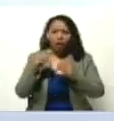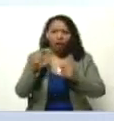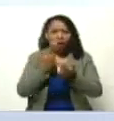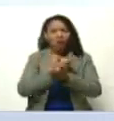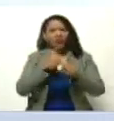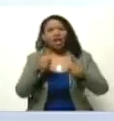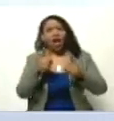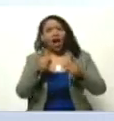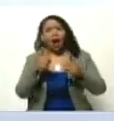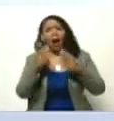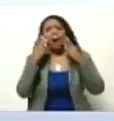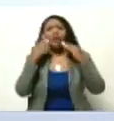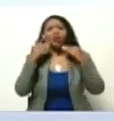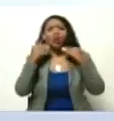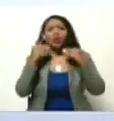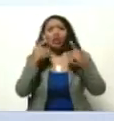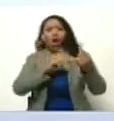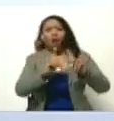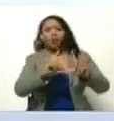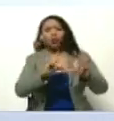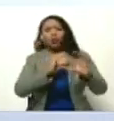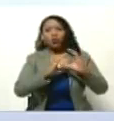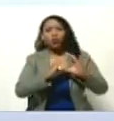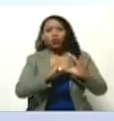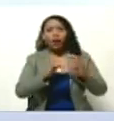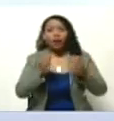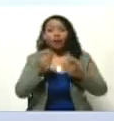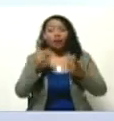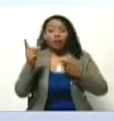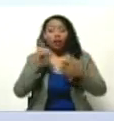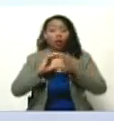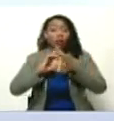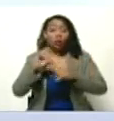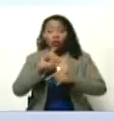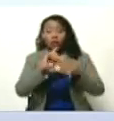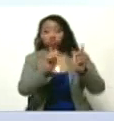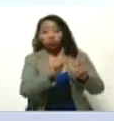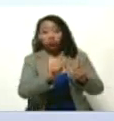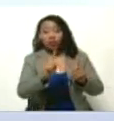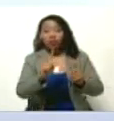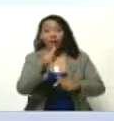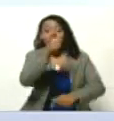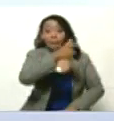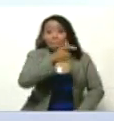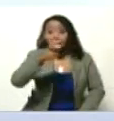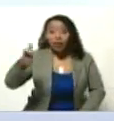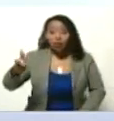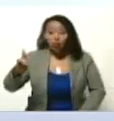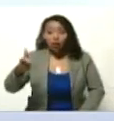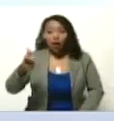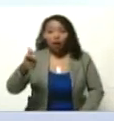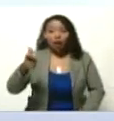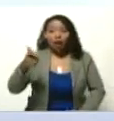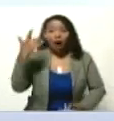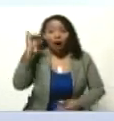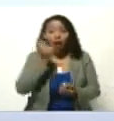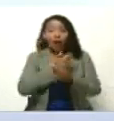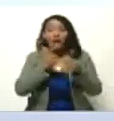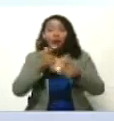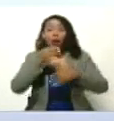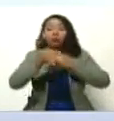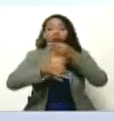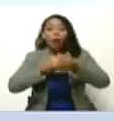libertad de expresión de los grandes, de los medios, no, la libertad de expresión no es de los medios, la libertad de expresión es del ciudadano, de la ciudadana, porque aquí